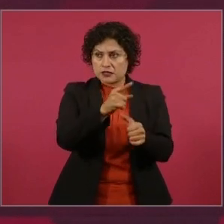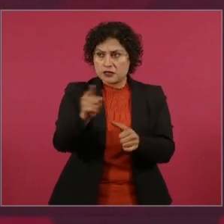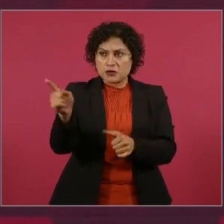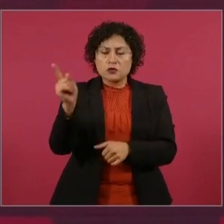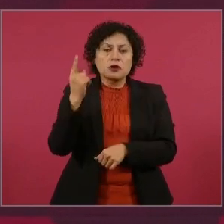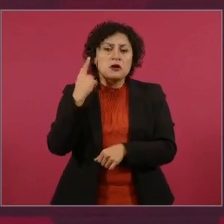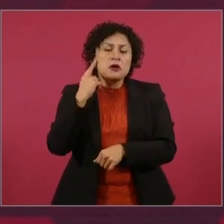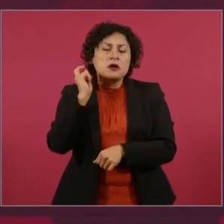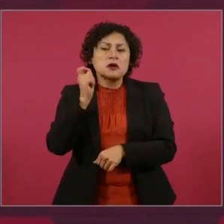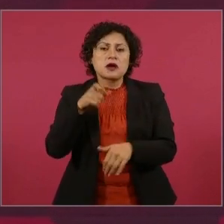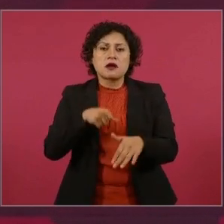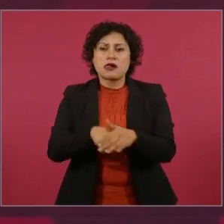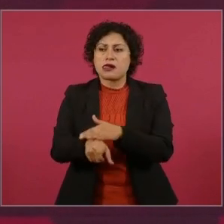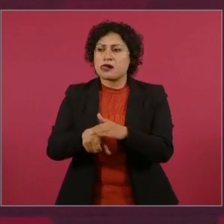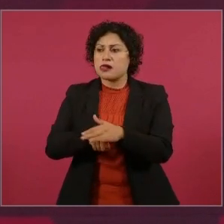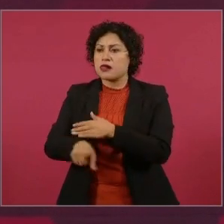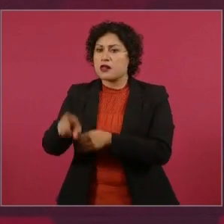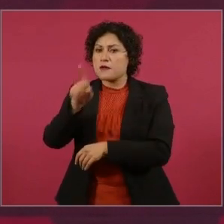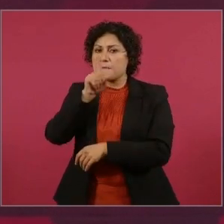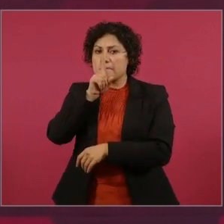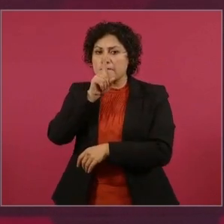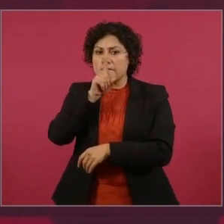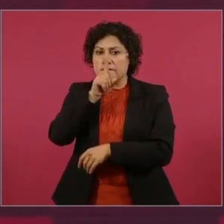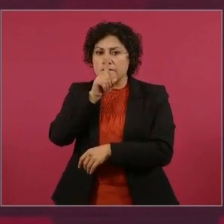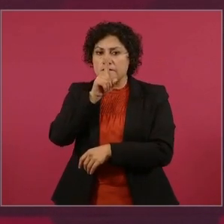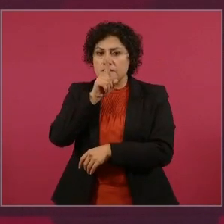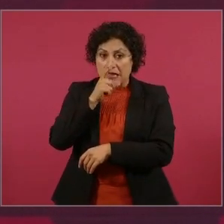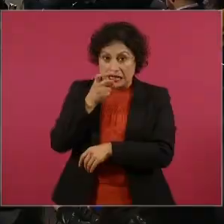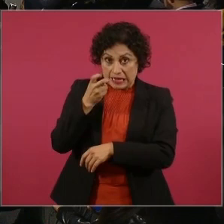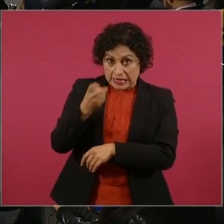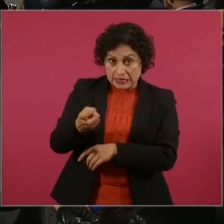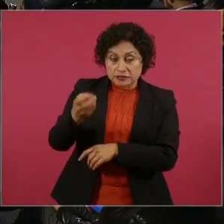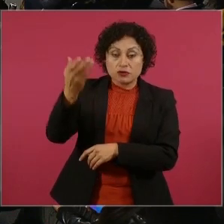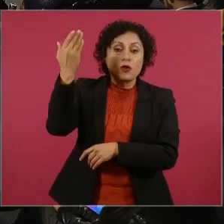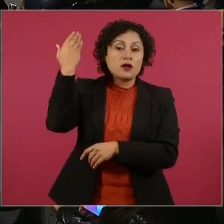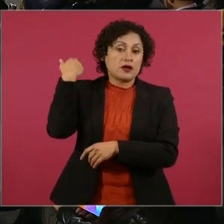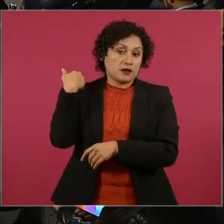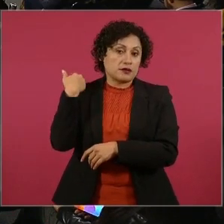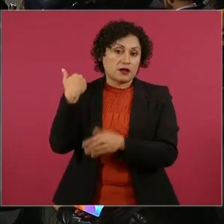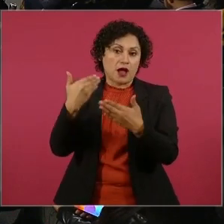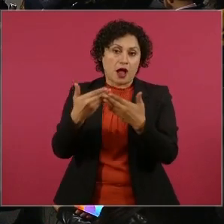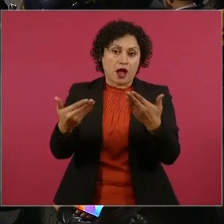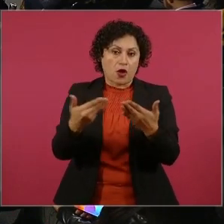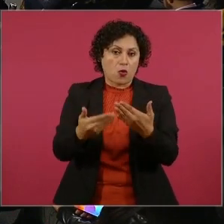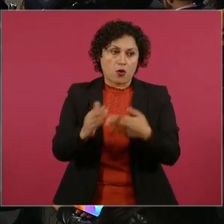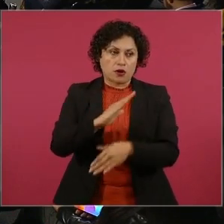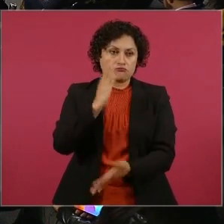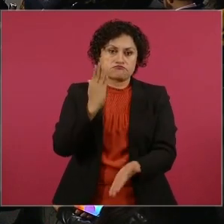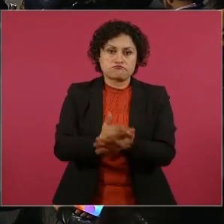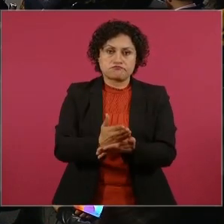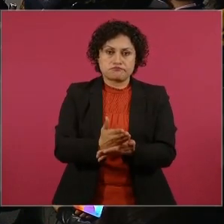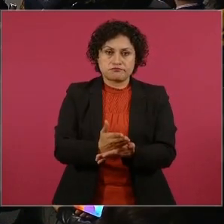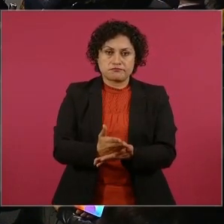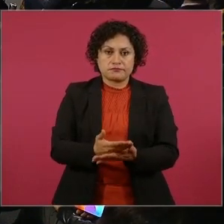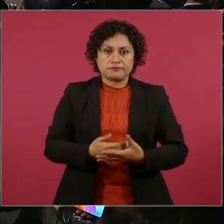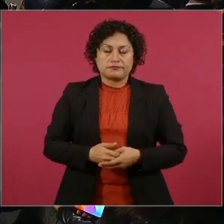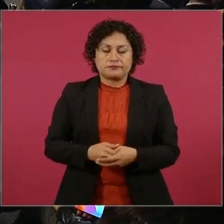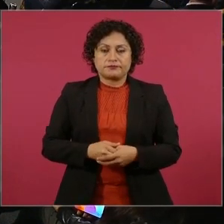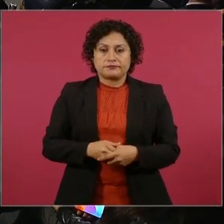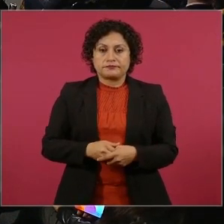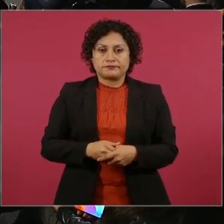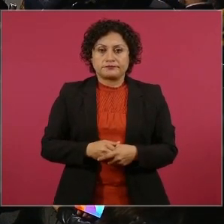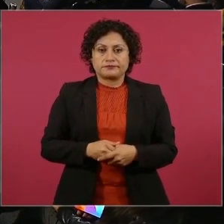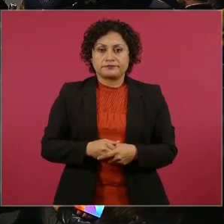caminos ya eso ya no se da